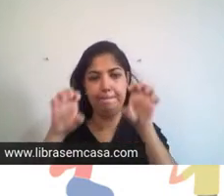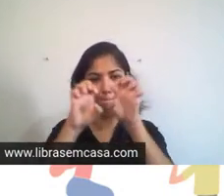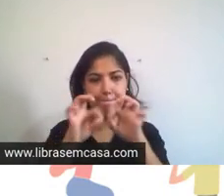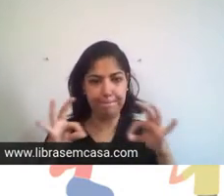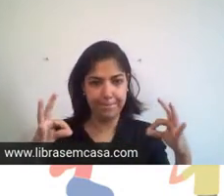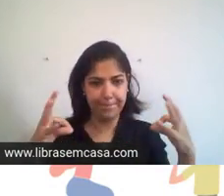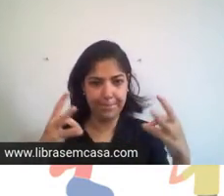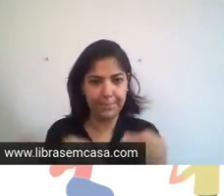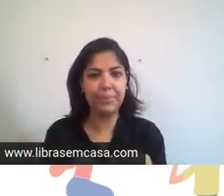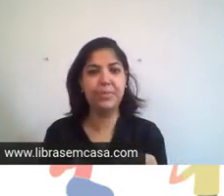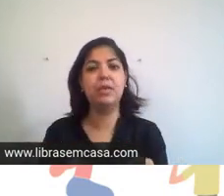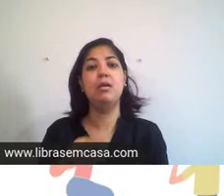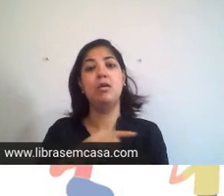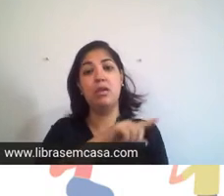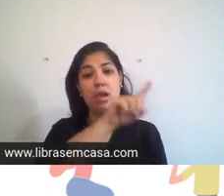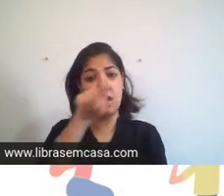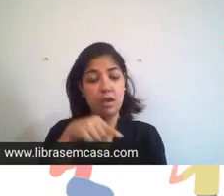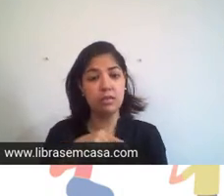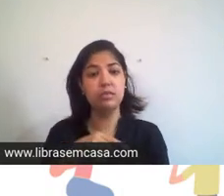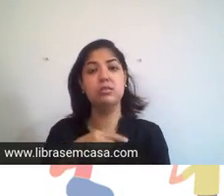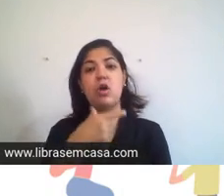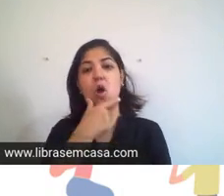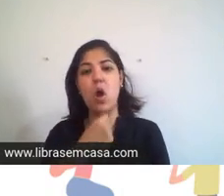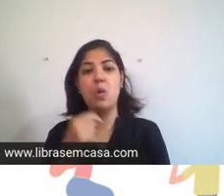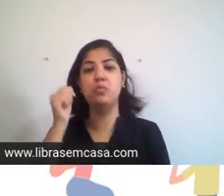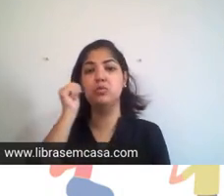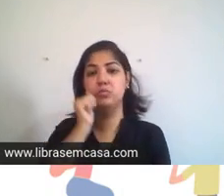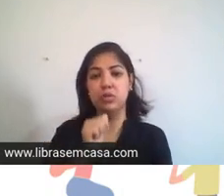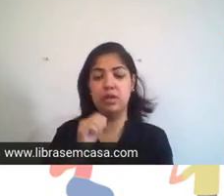y en estos productores y productoras, en organizaciones,